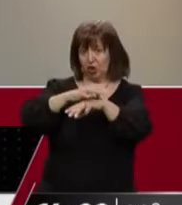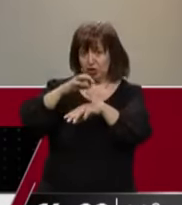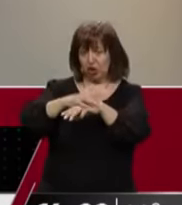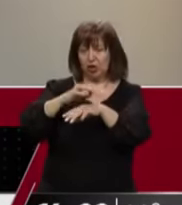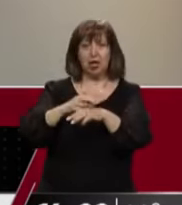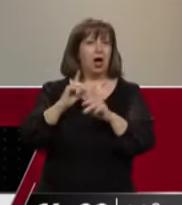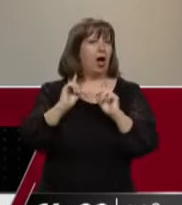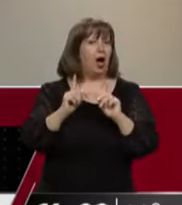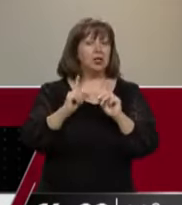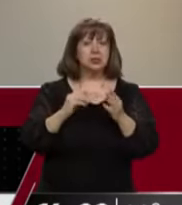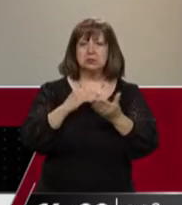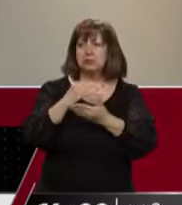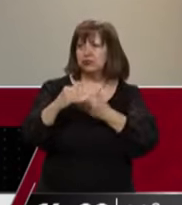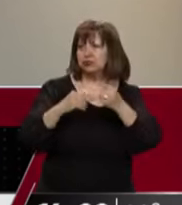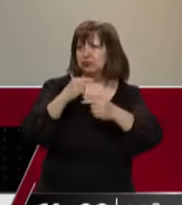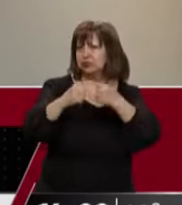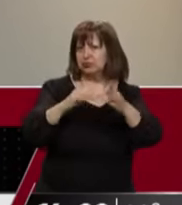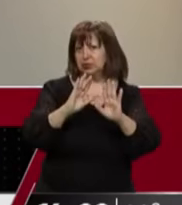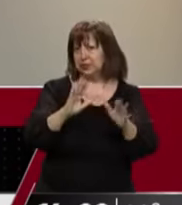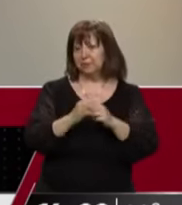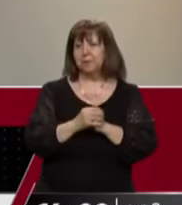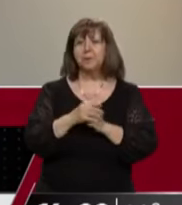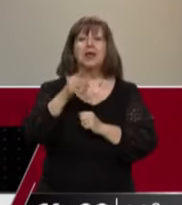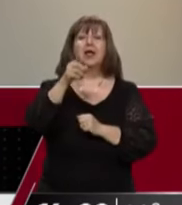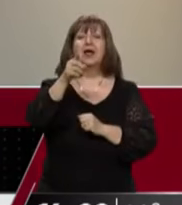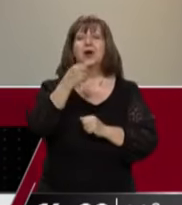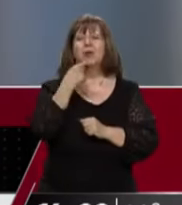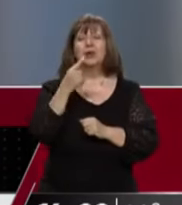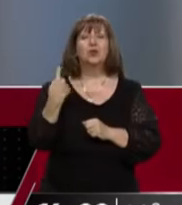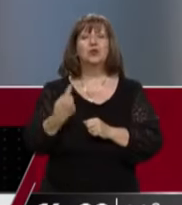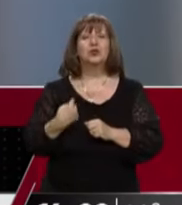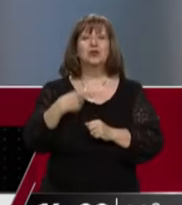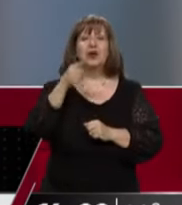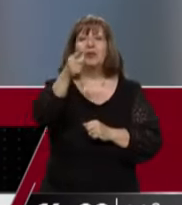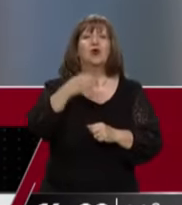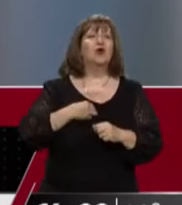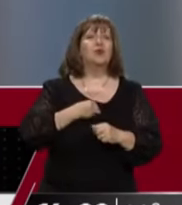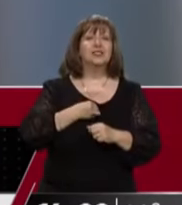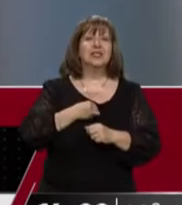seguir trabajando, lógicamente, como hemos venido haciendo con la música. ¿Y vos cómo te sentís vos?